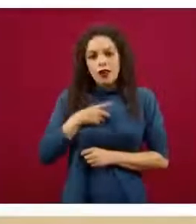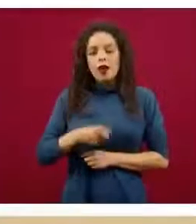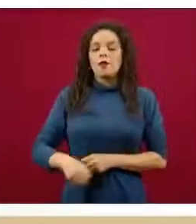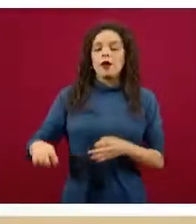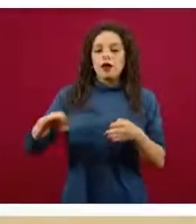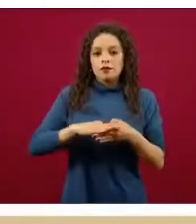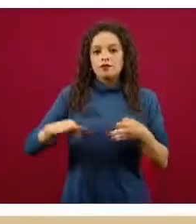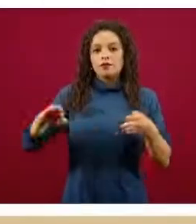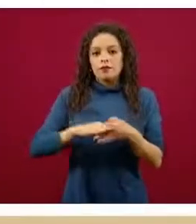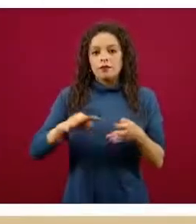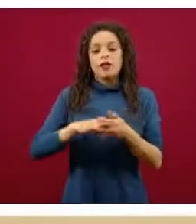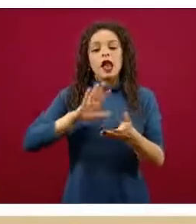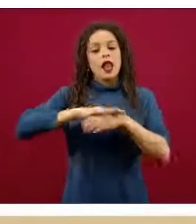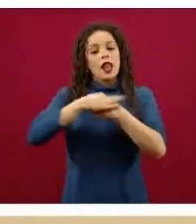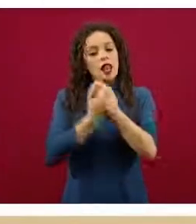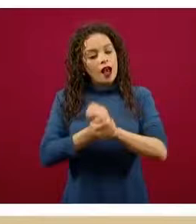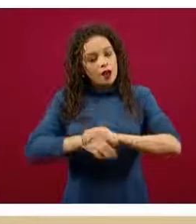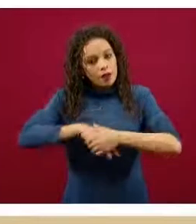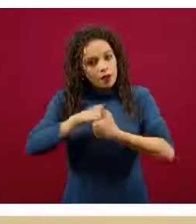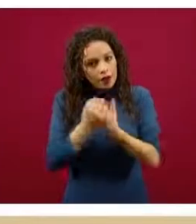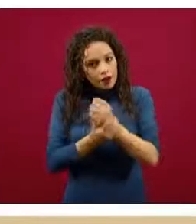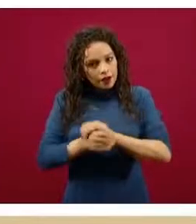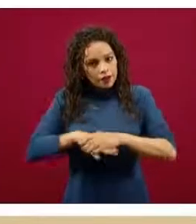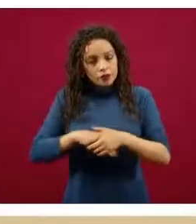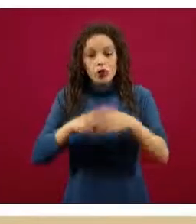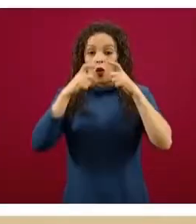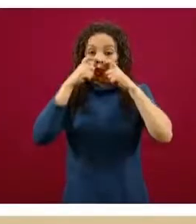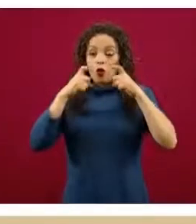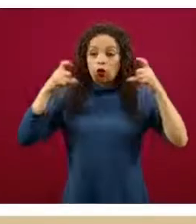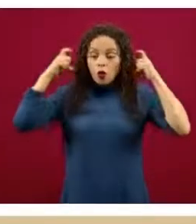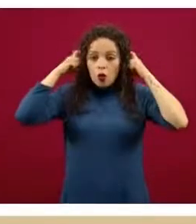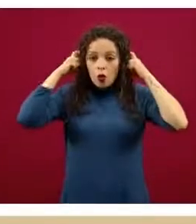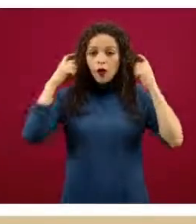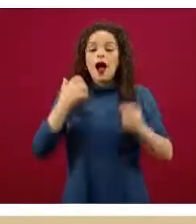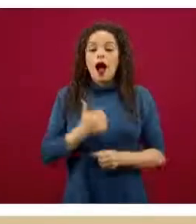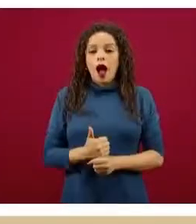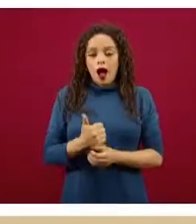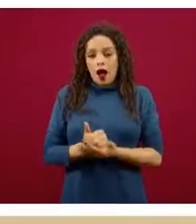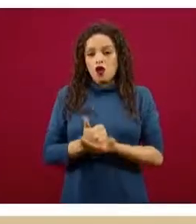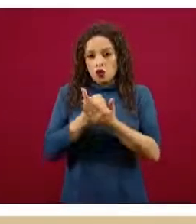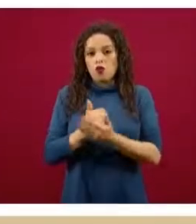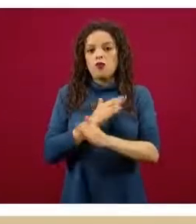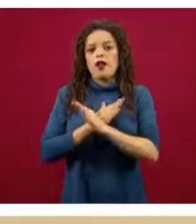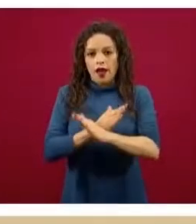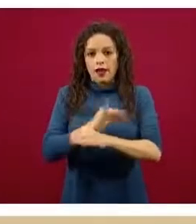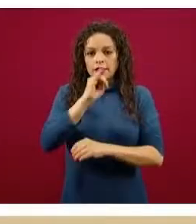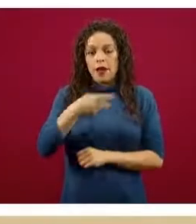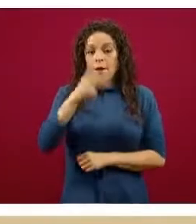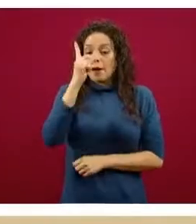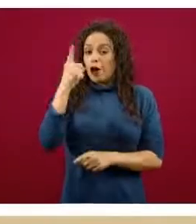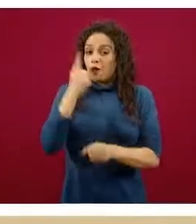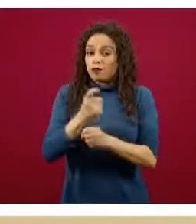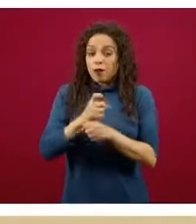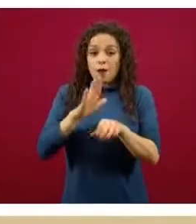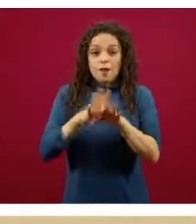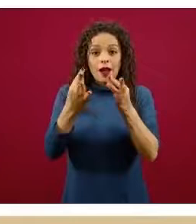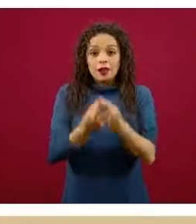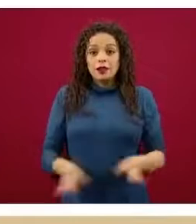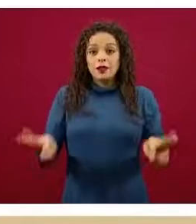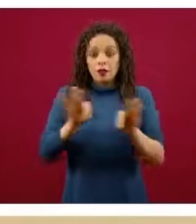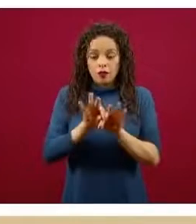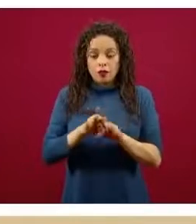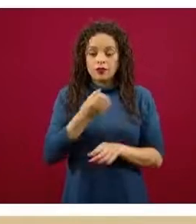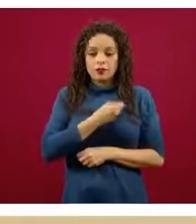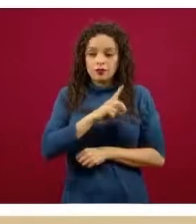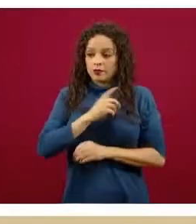El cubreboca es un aliado, es una barrera más, pero la principal barrera es la sana distancia, el lavado